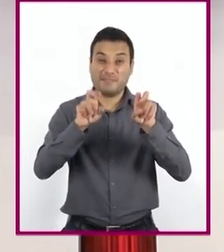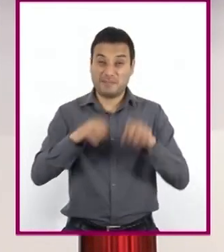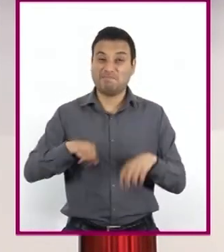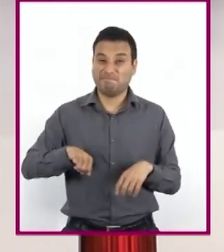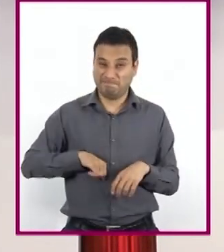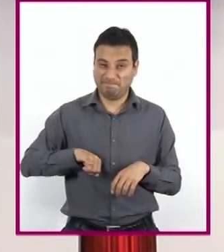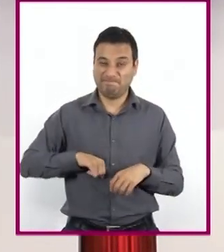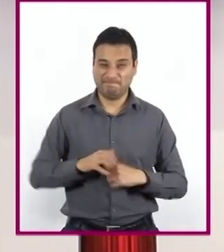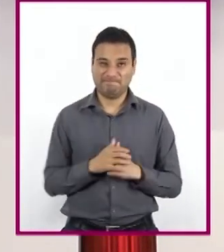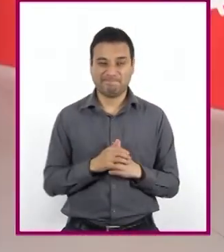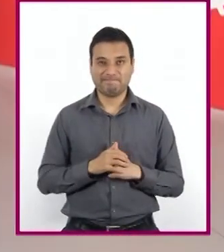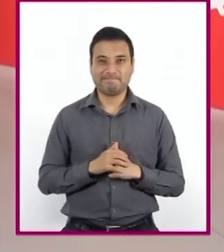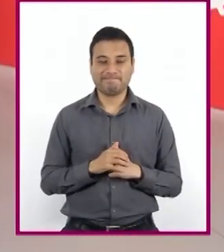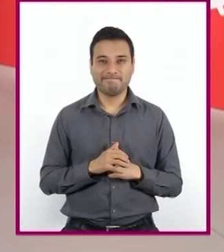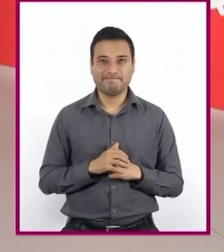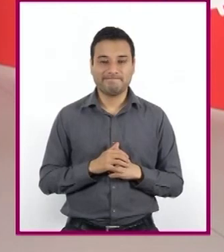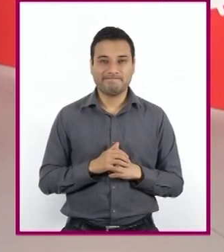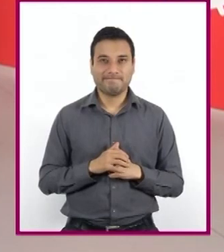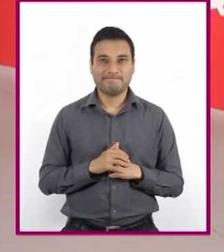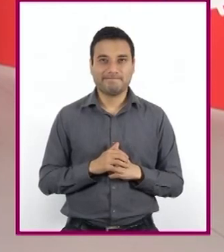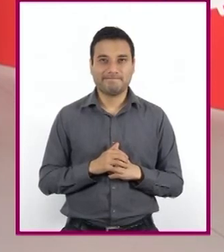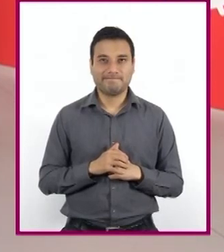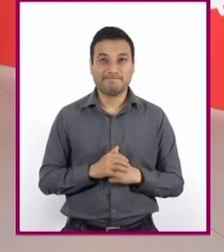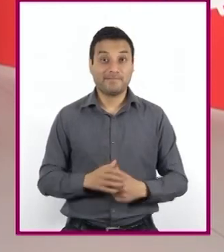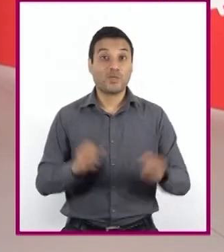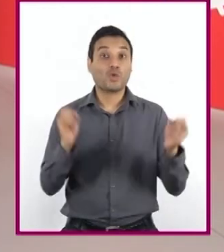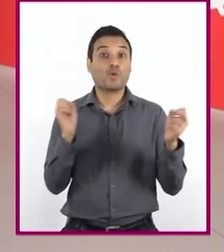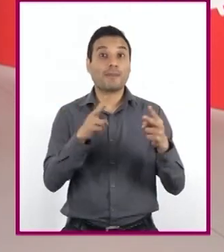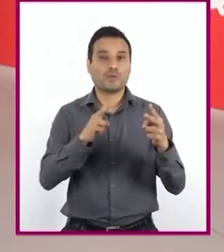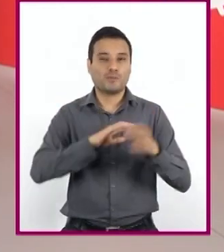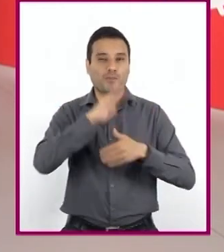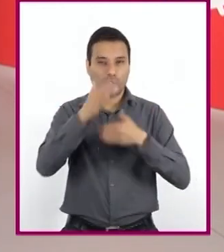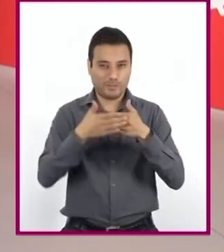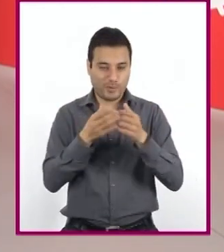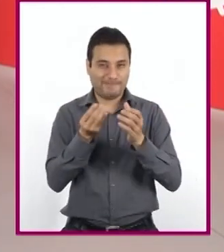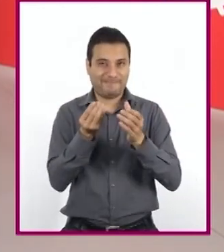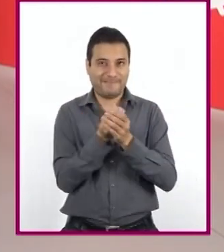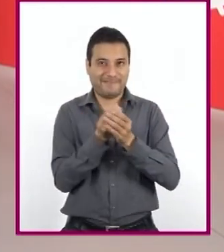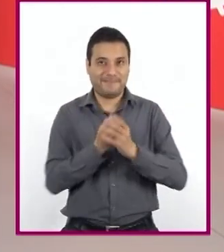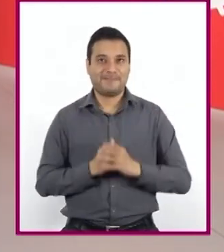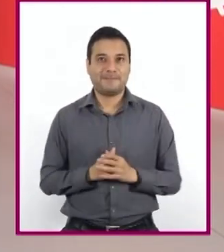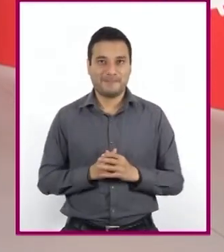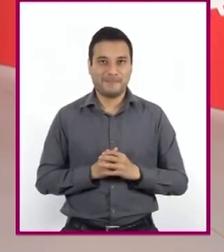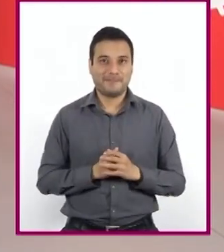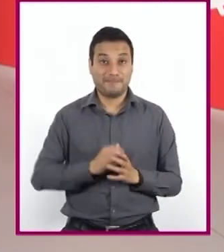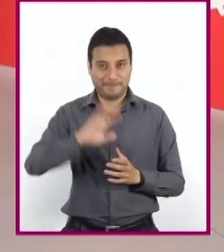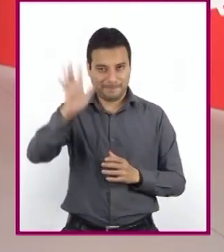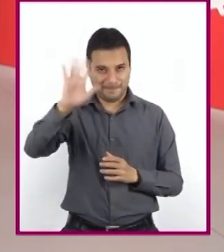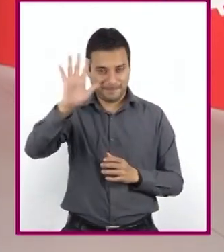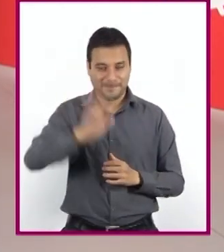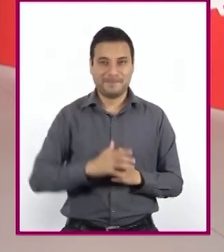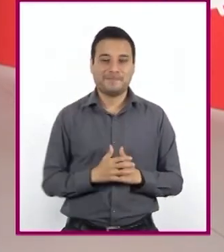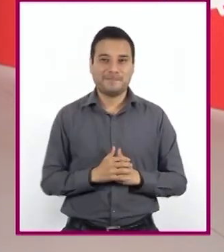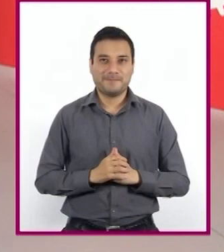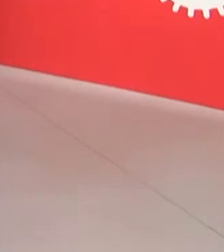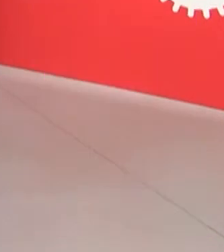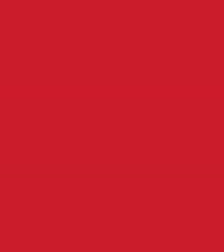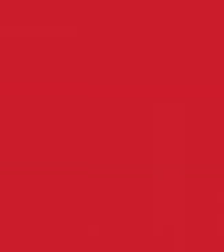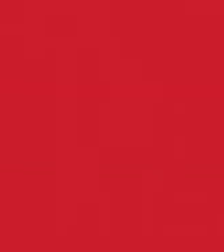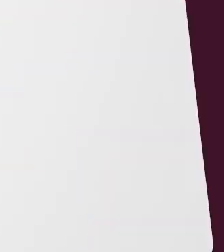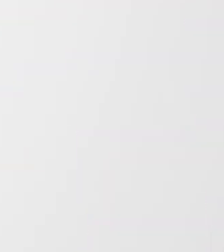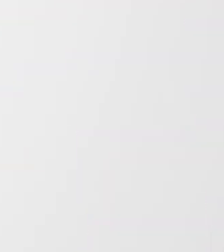tan interesante. Nos vemos en las próximas sesiones. ¡Hasta la próxima!